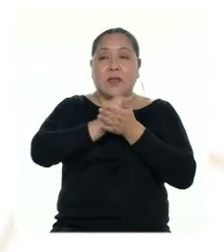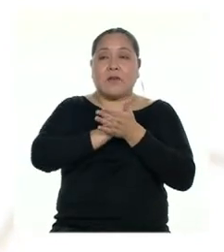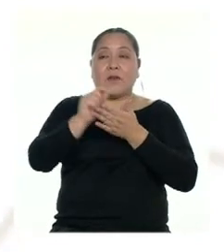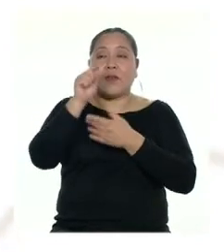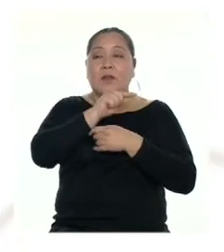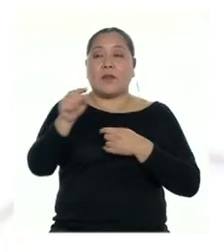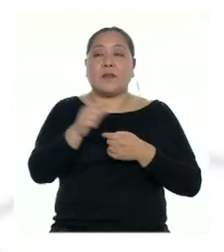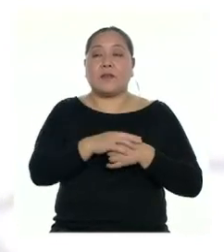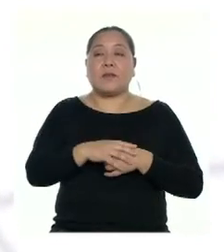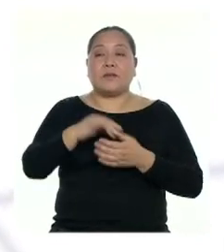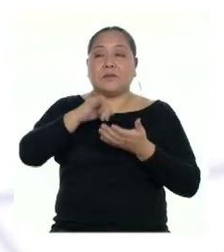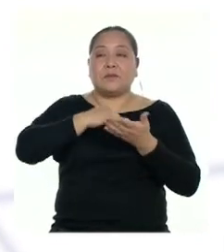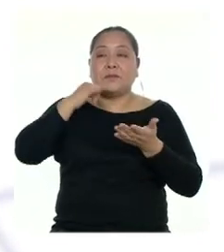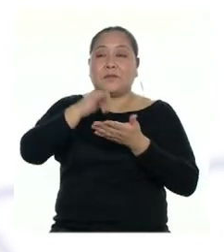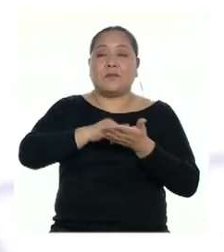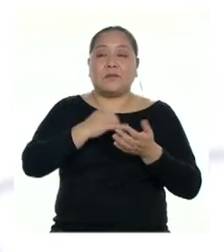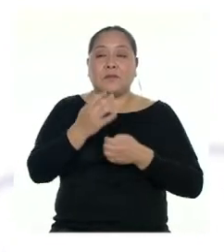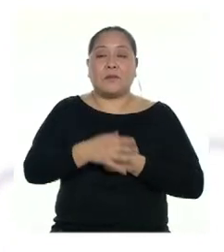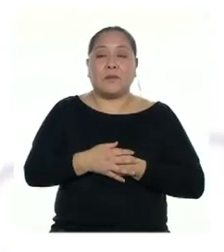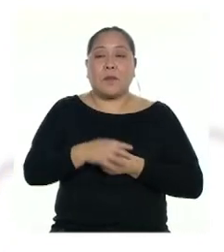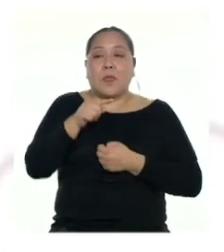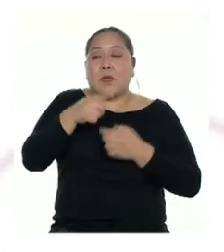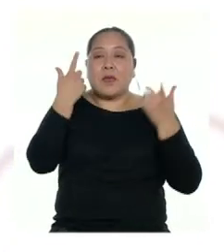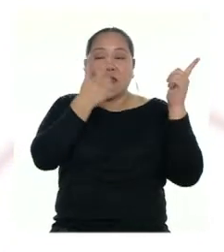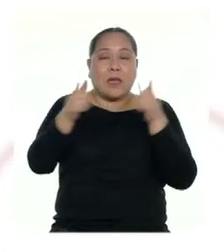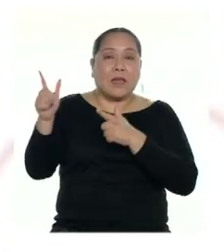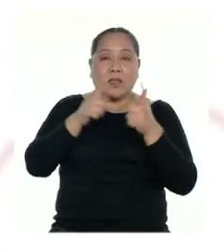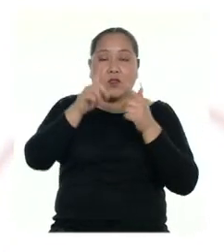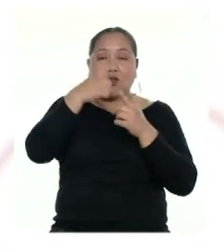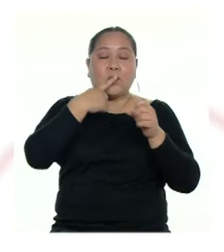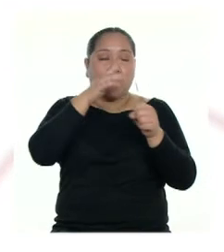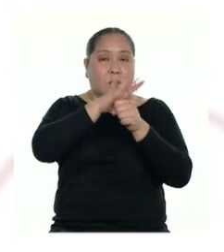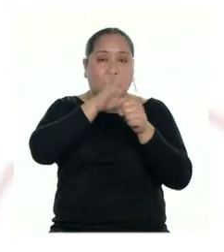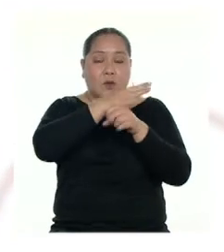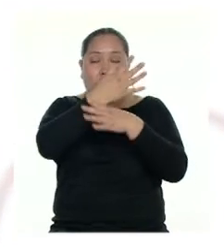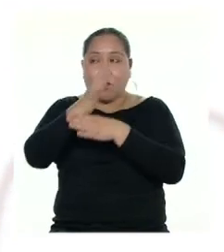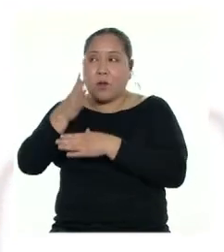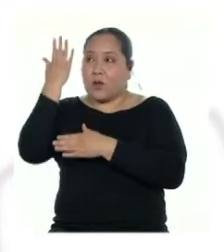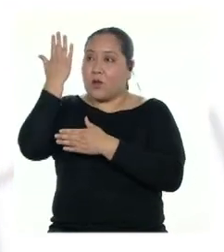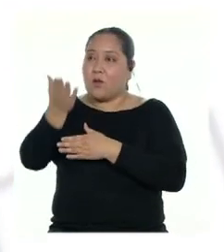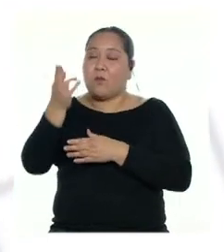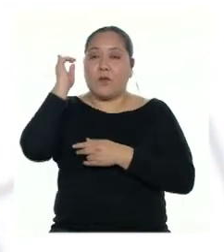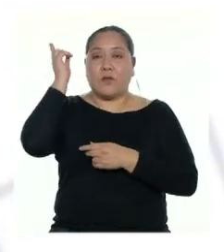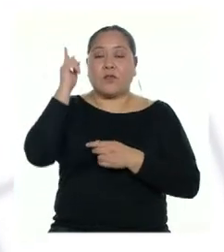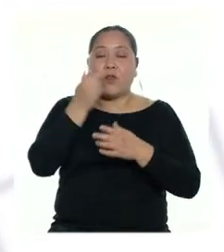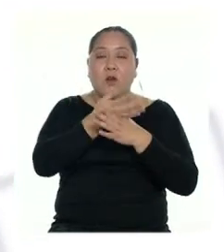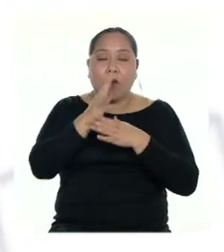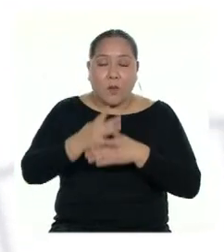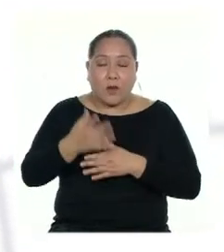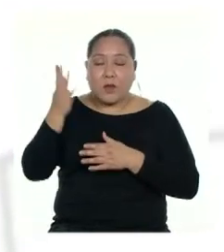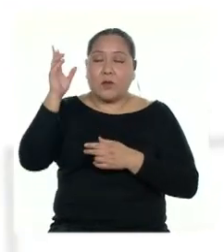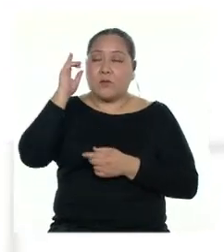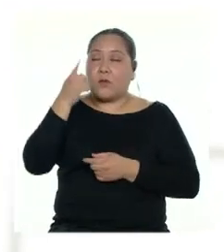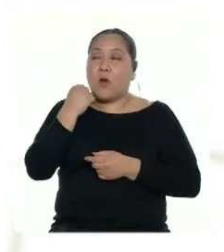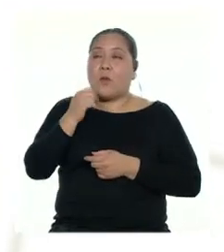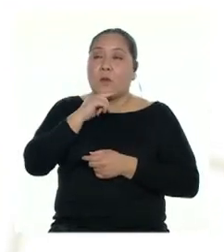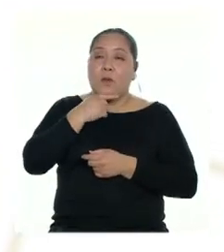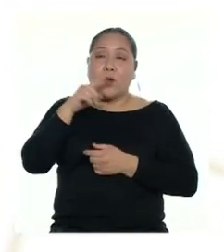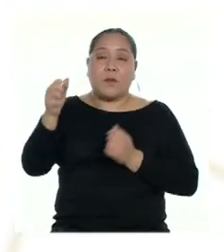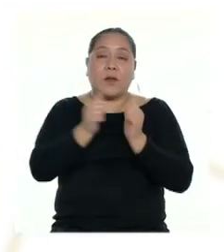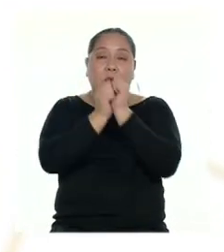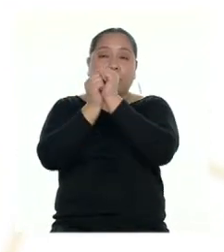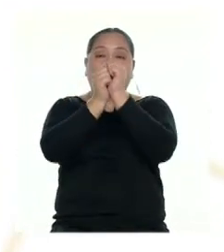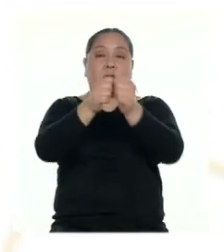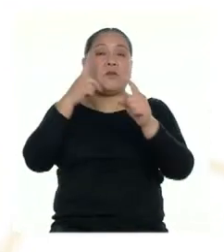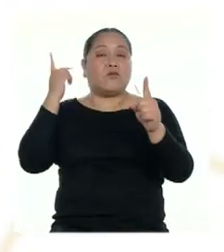se comprometen de aquí en adelante y cuando tengan listo su compromiso, compártanlo con su profesora o profesor para que les brinde acompañamiento